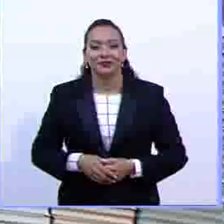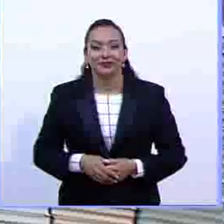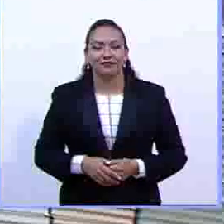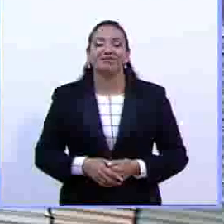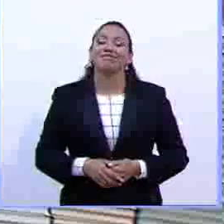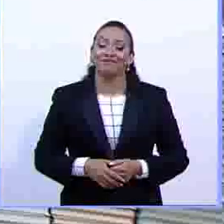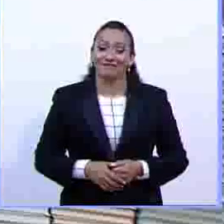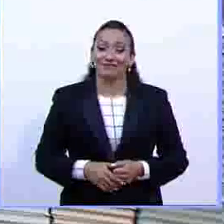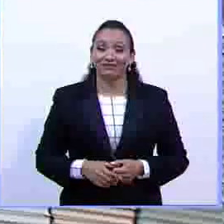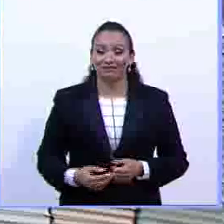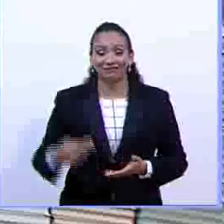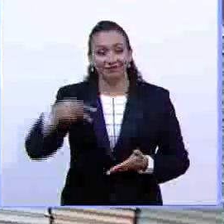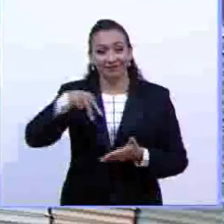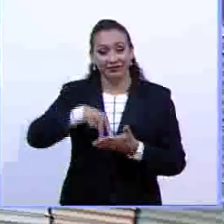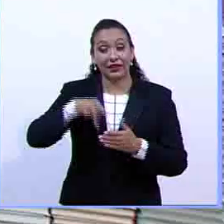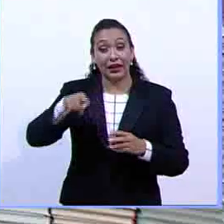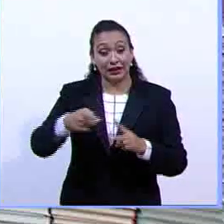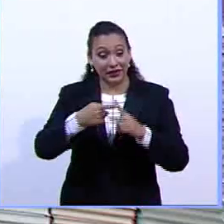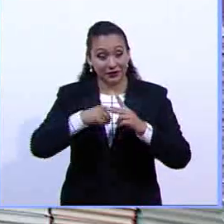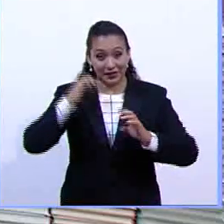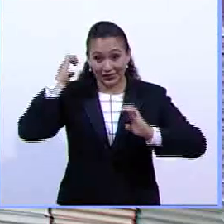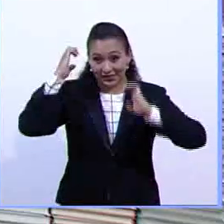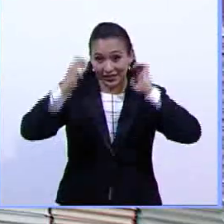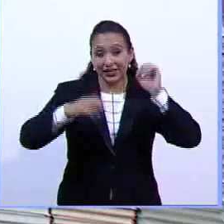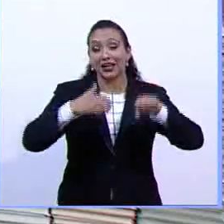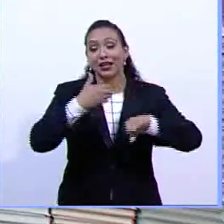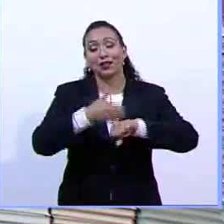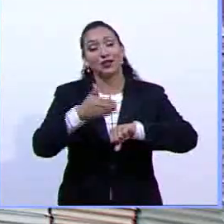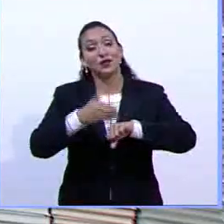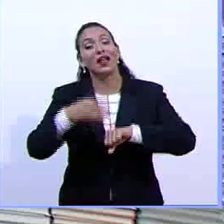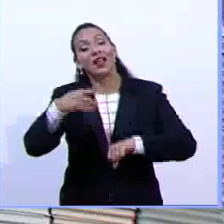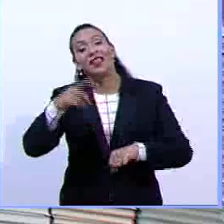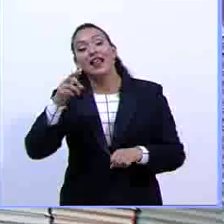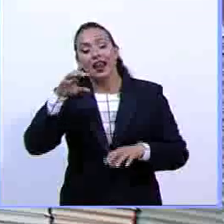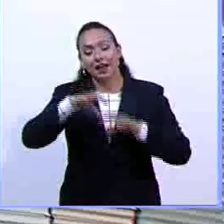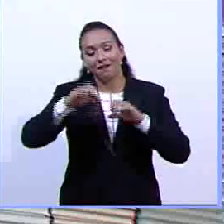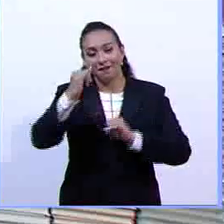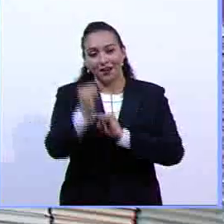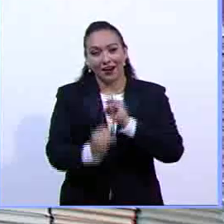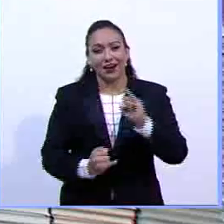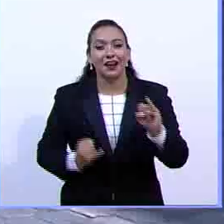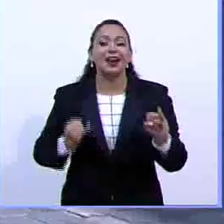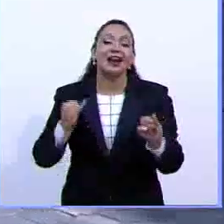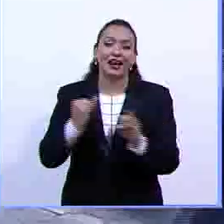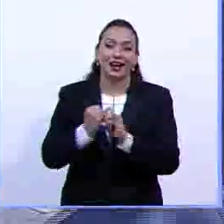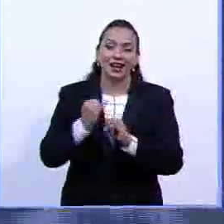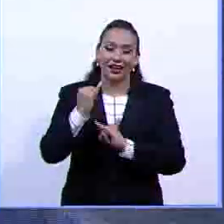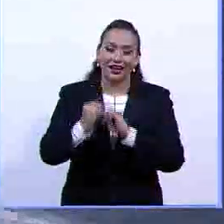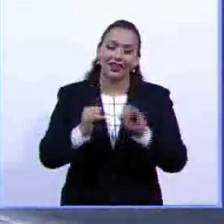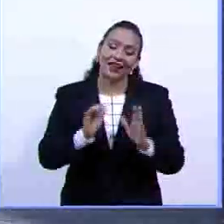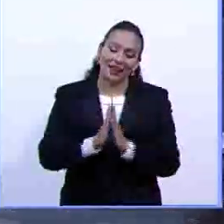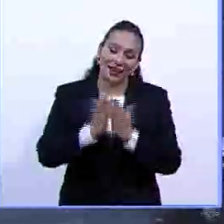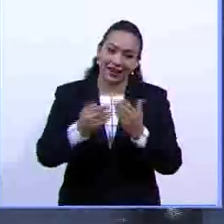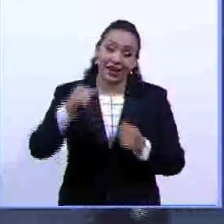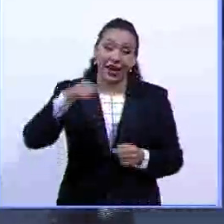Así es, nos encontramos en el inicio de la 46ª edición de la Feria Internacional del Libro, aquí en